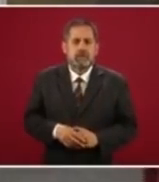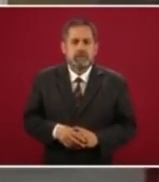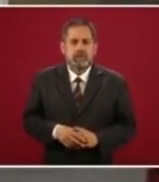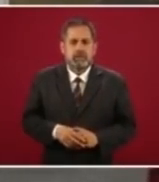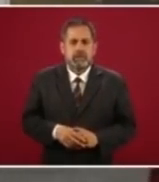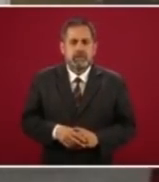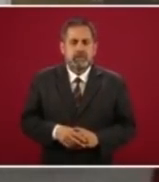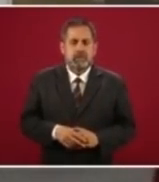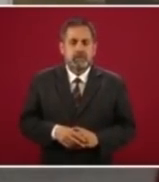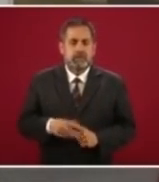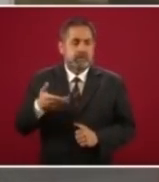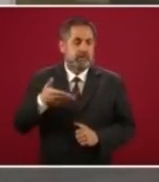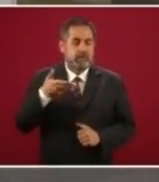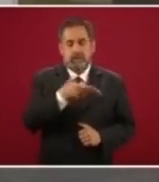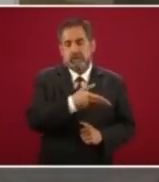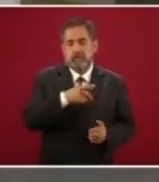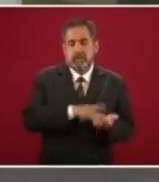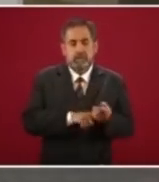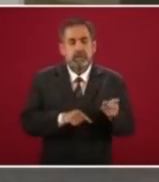a